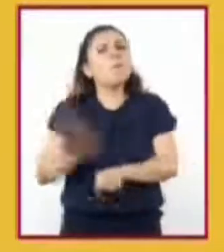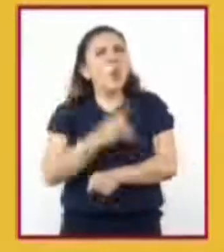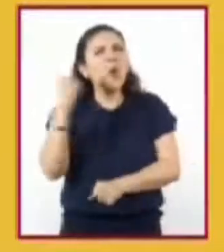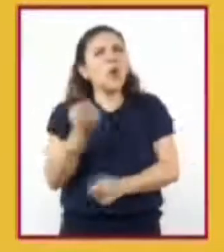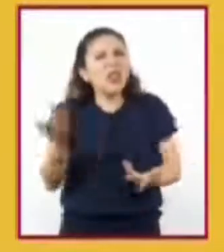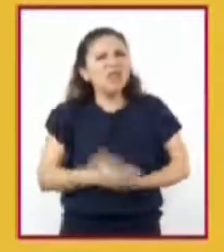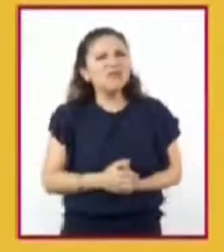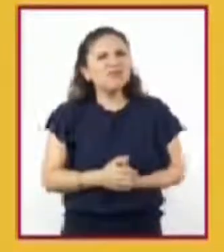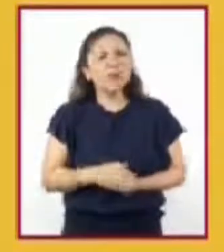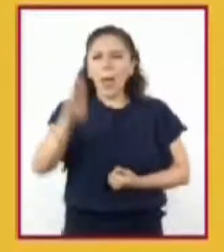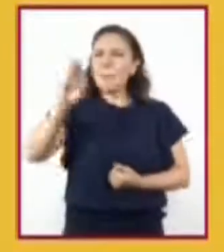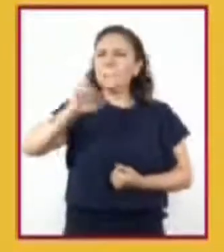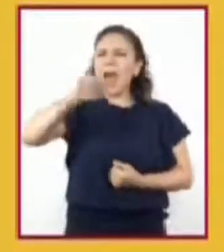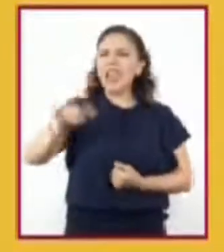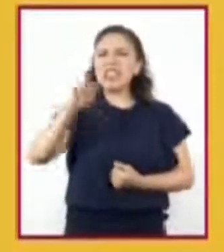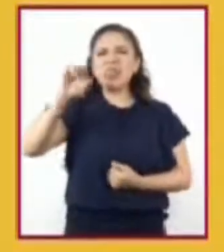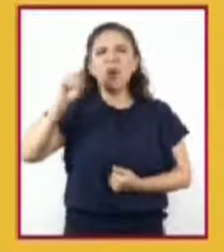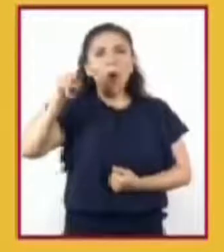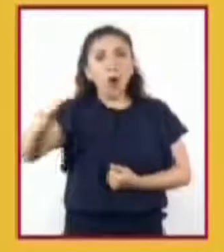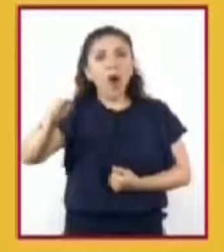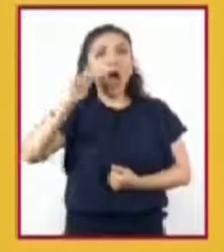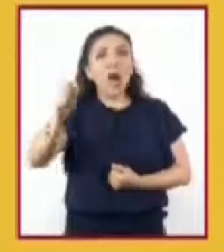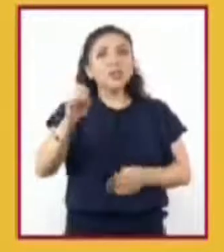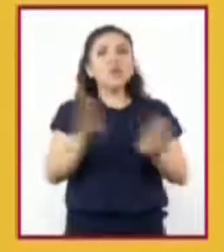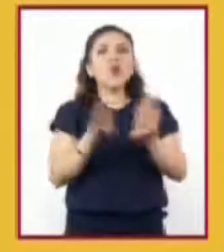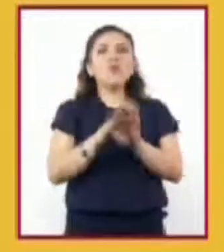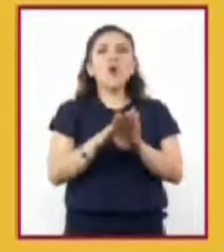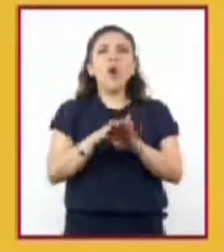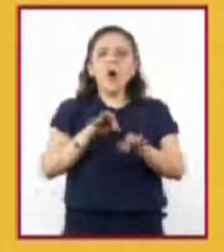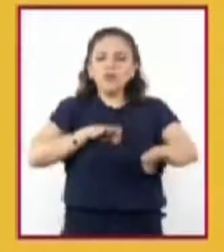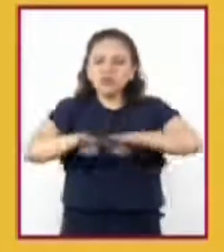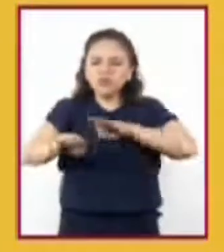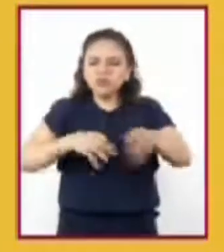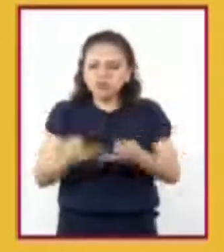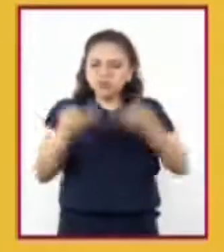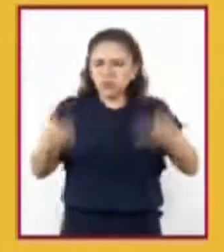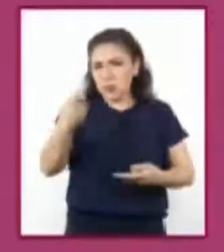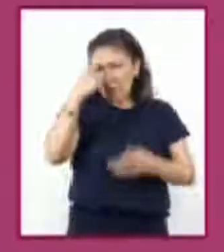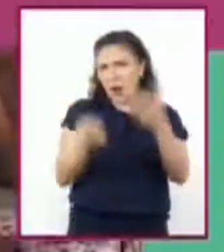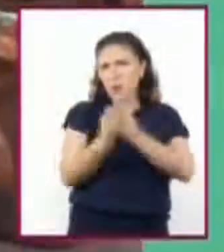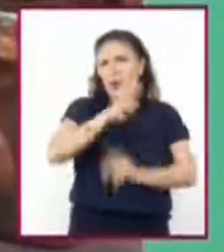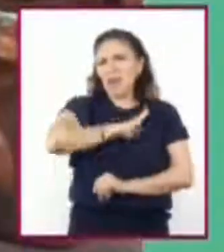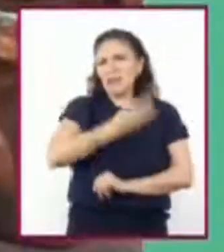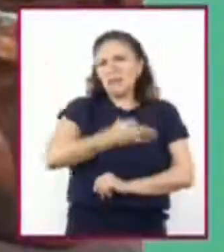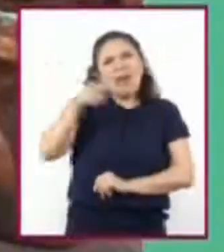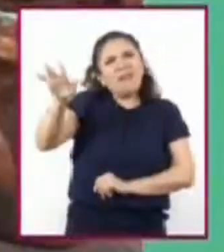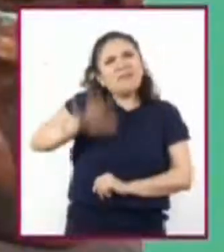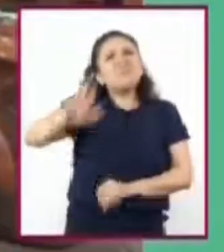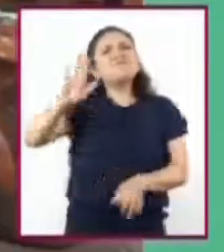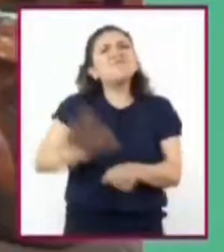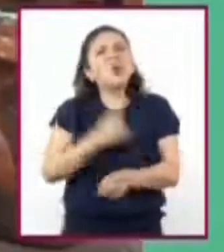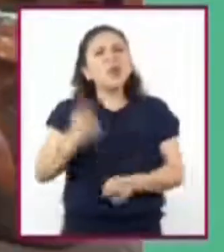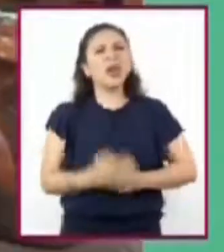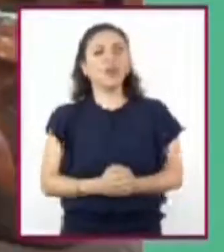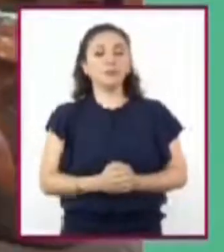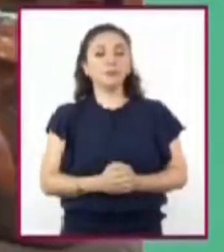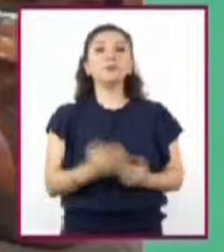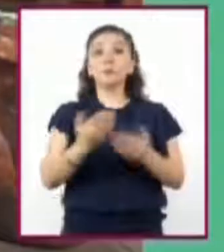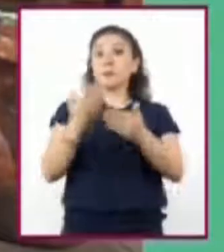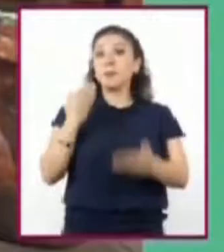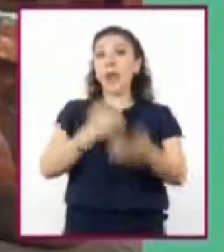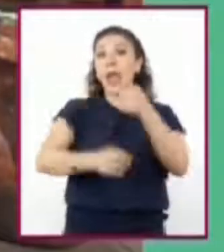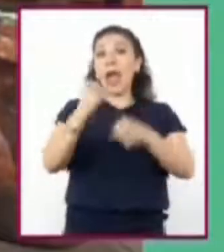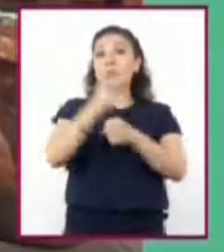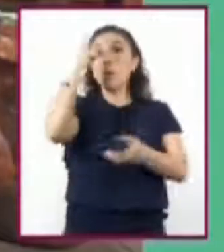la región del Bajío se le consideraba el granero de la Nueva España? Pero en 1546 ocurre un